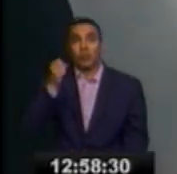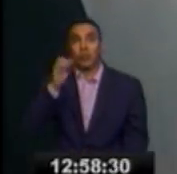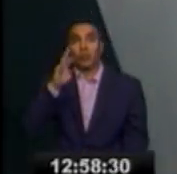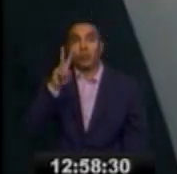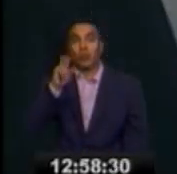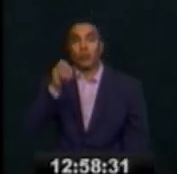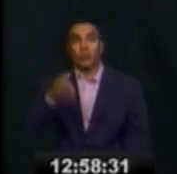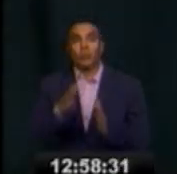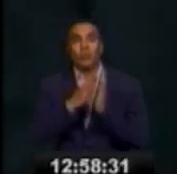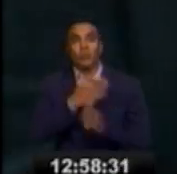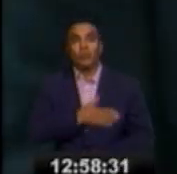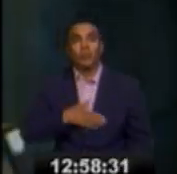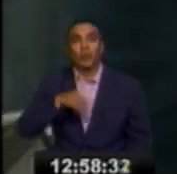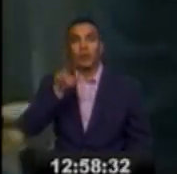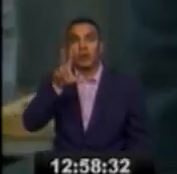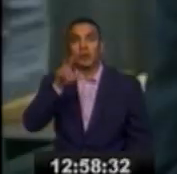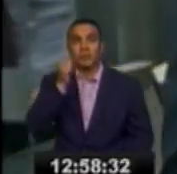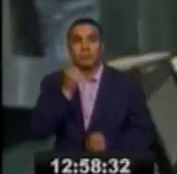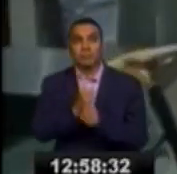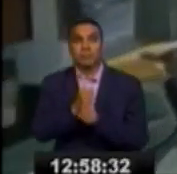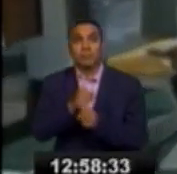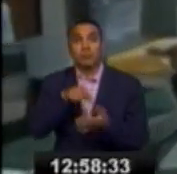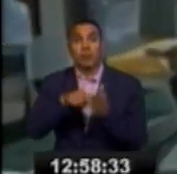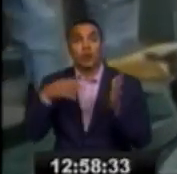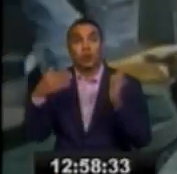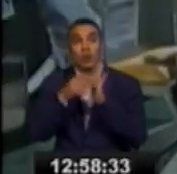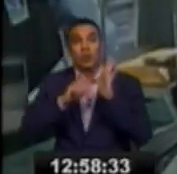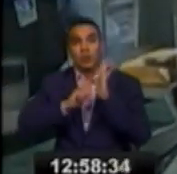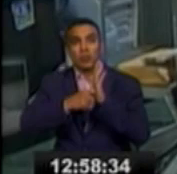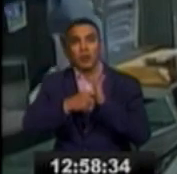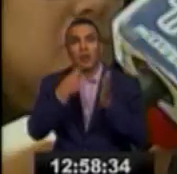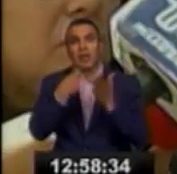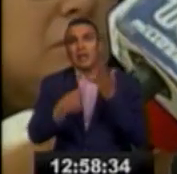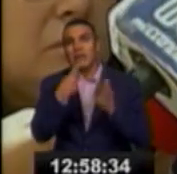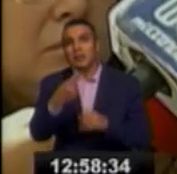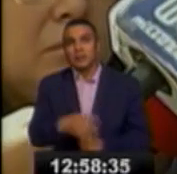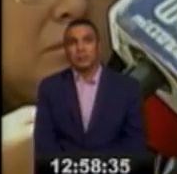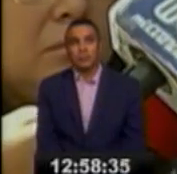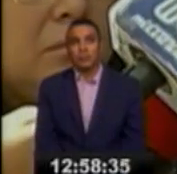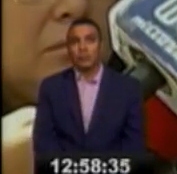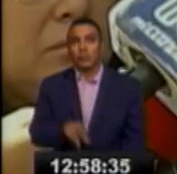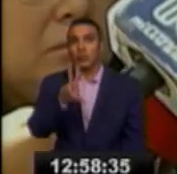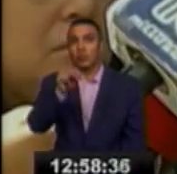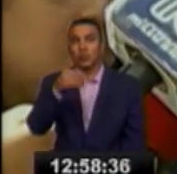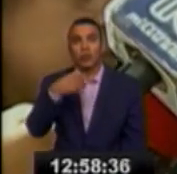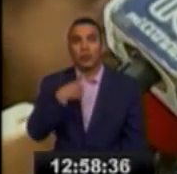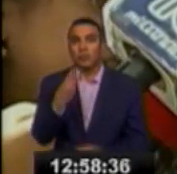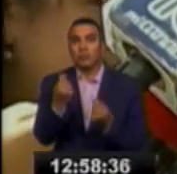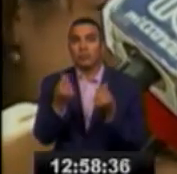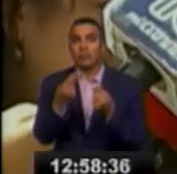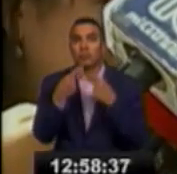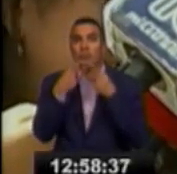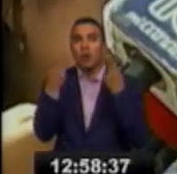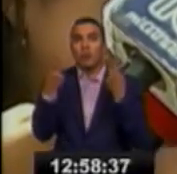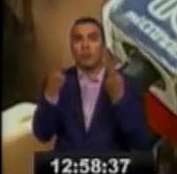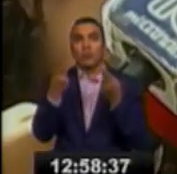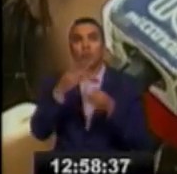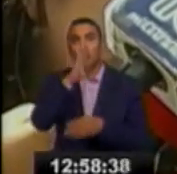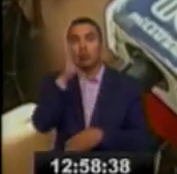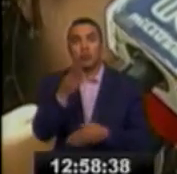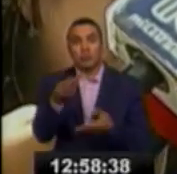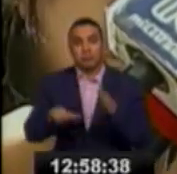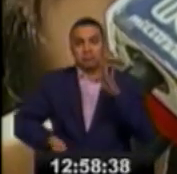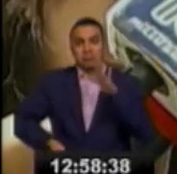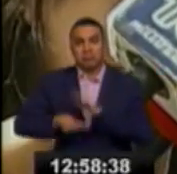tres acciones ante la Contraloría General del Estado. Escuchemos de qué se trata. No hay fondos públicos ni nunca se